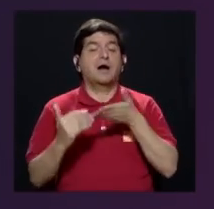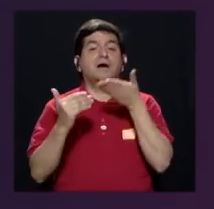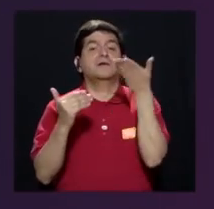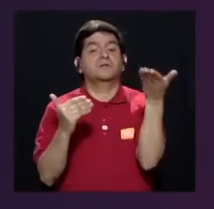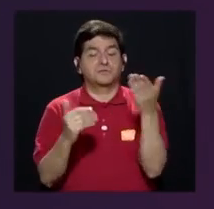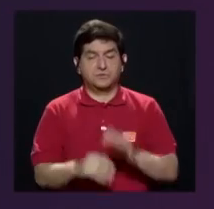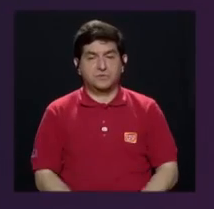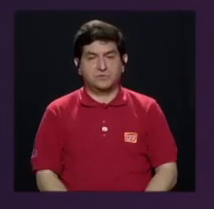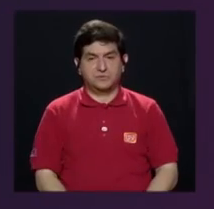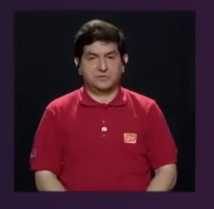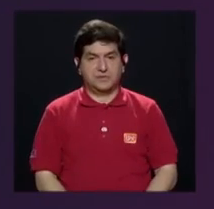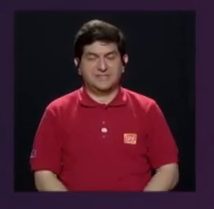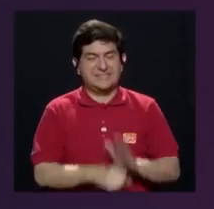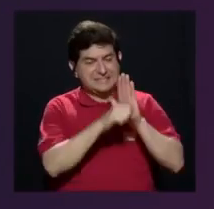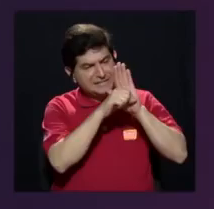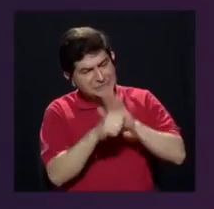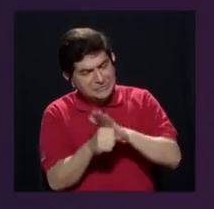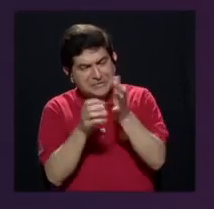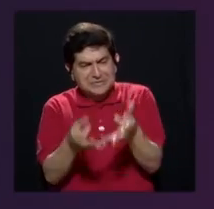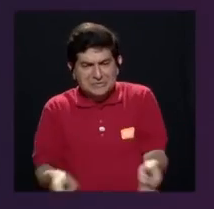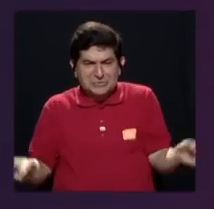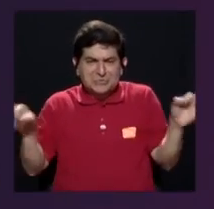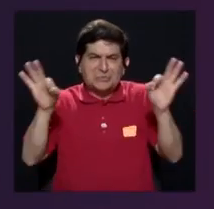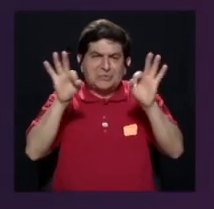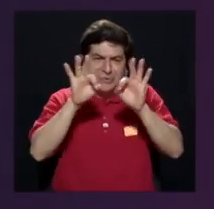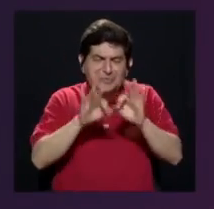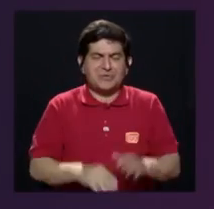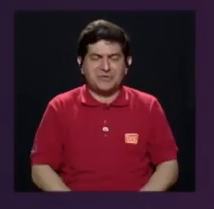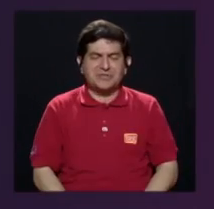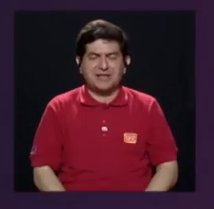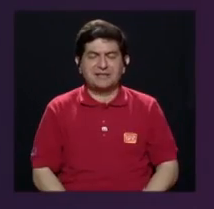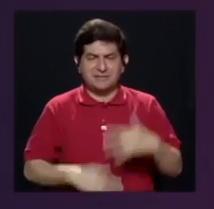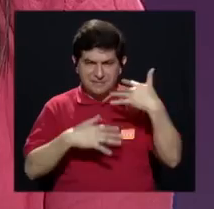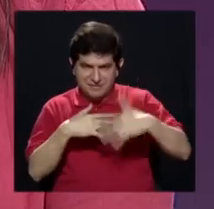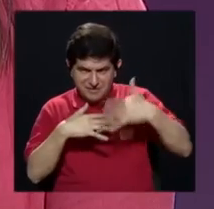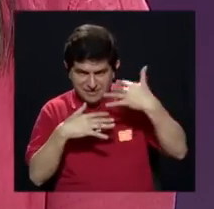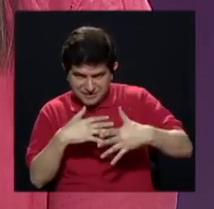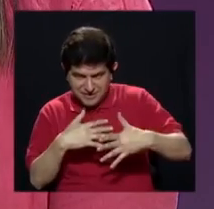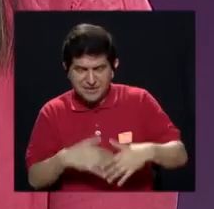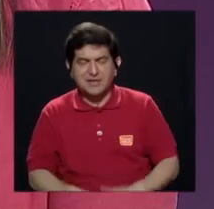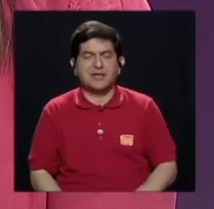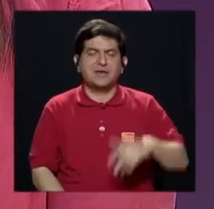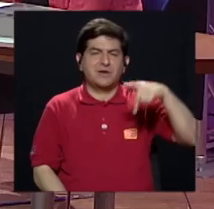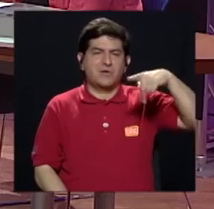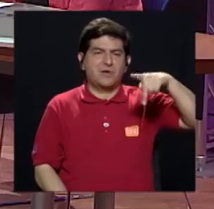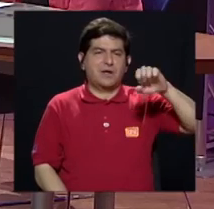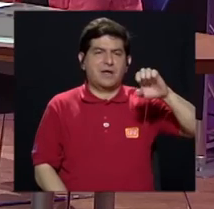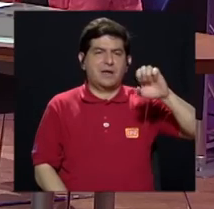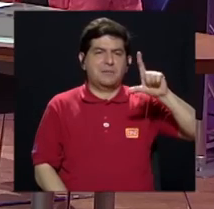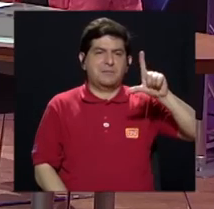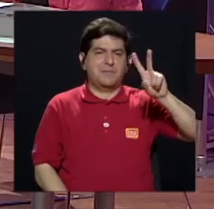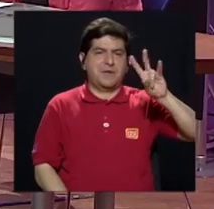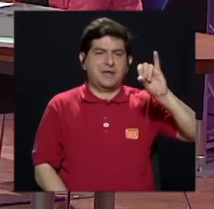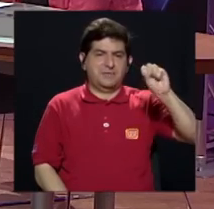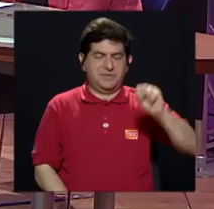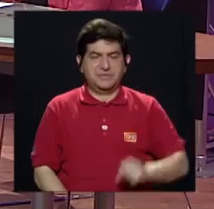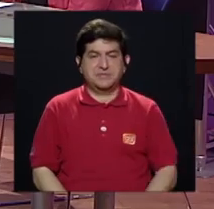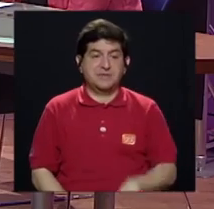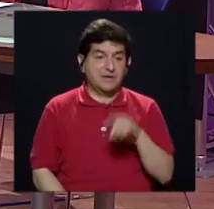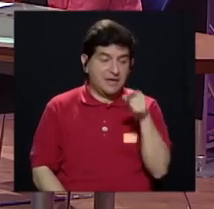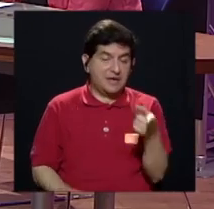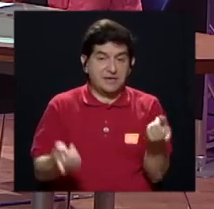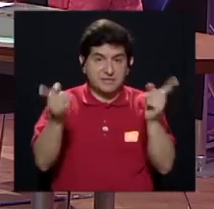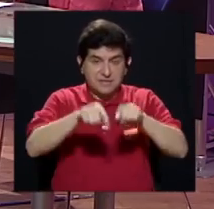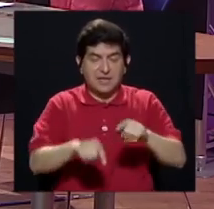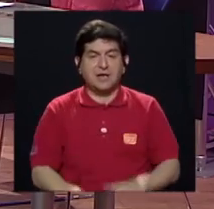hay una gran presión a nivel de vasos sanguíneos en la pelvis inferior y entonces esa mayor